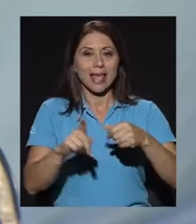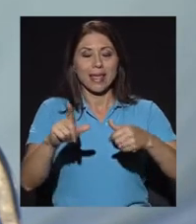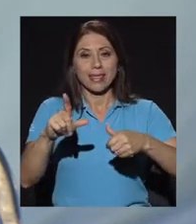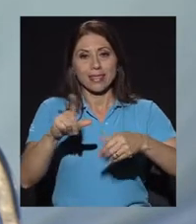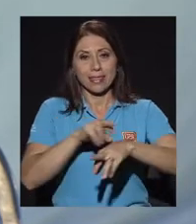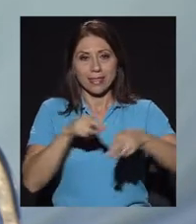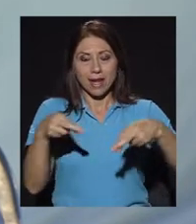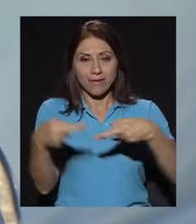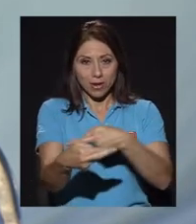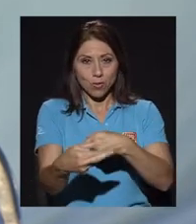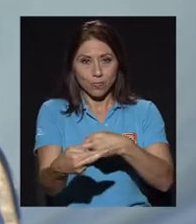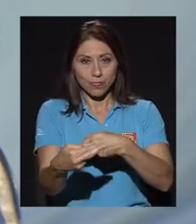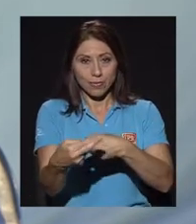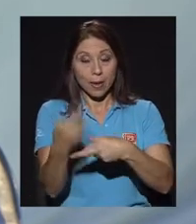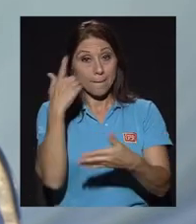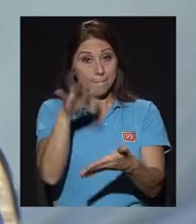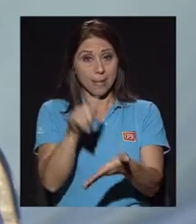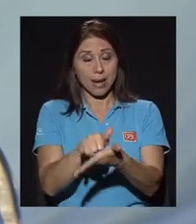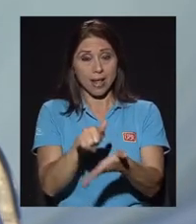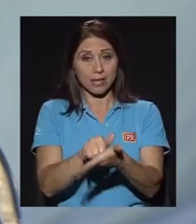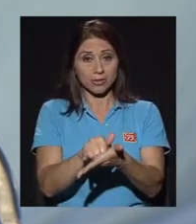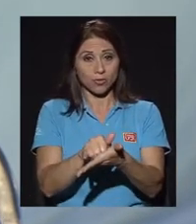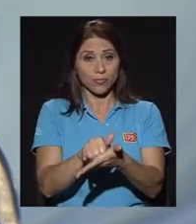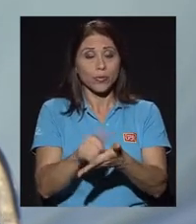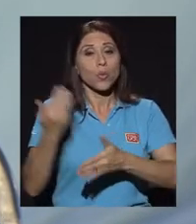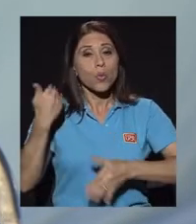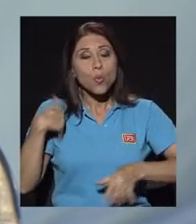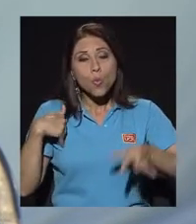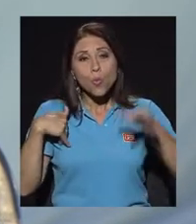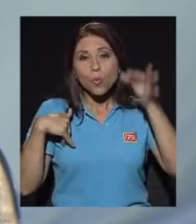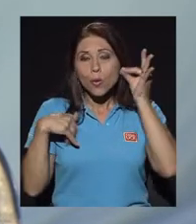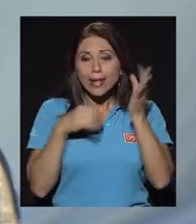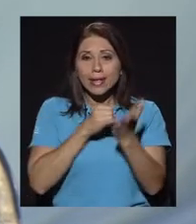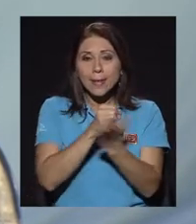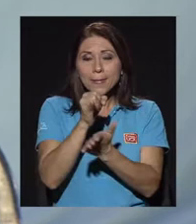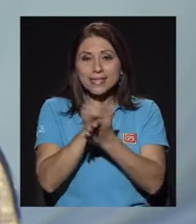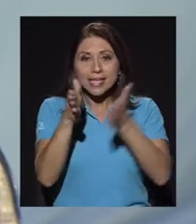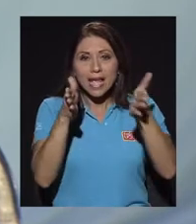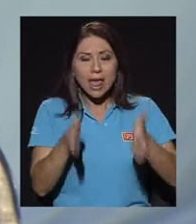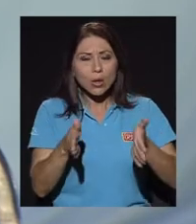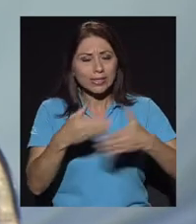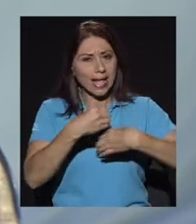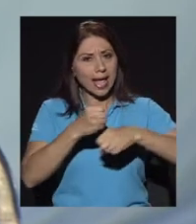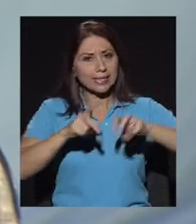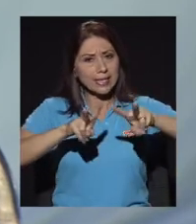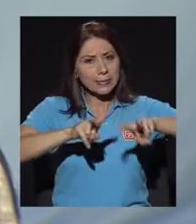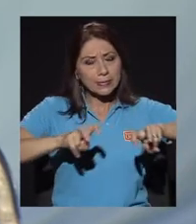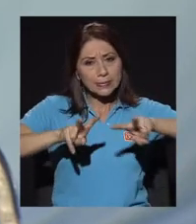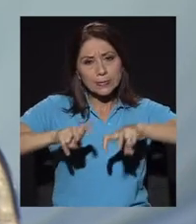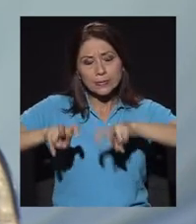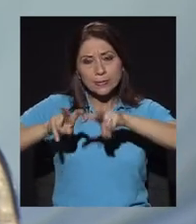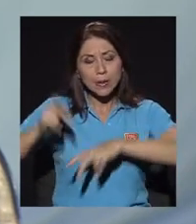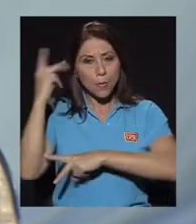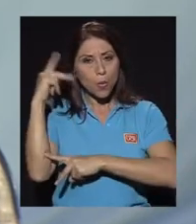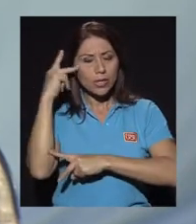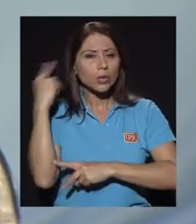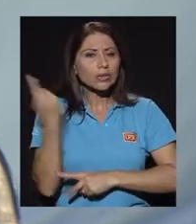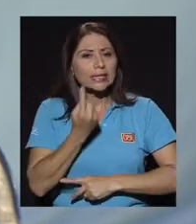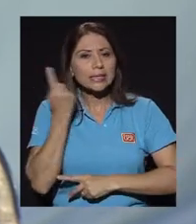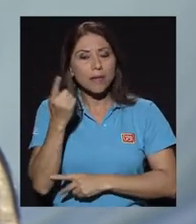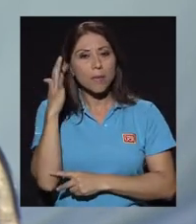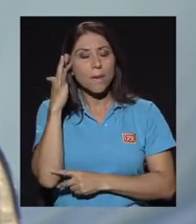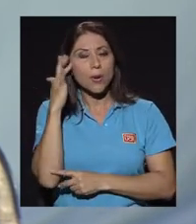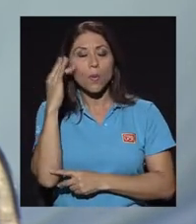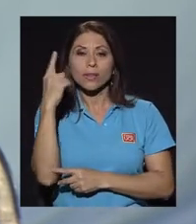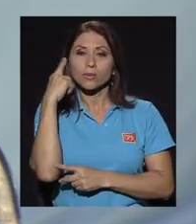región. Para ello, los y las investigadores generan análisis político, preocupándose siempre